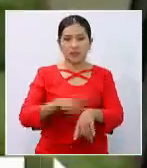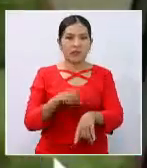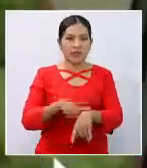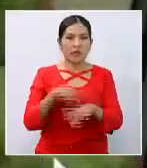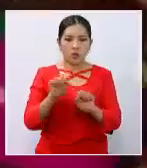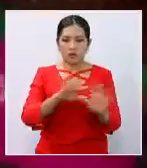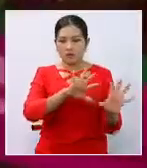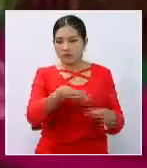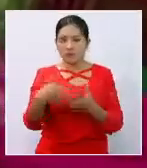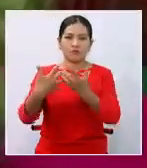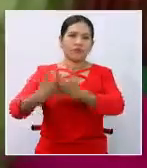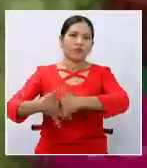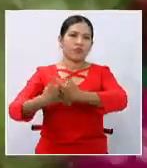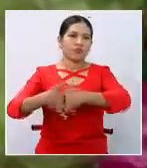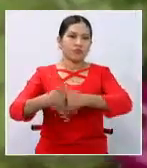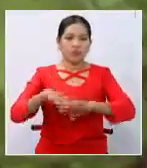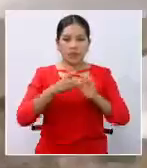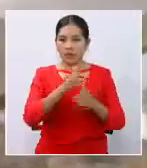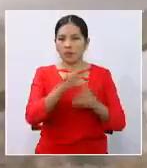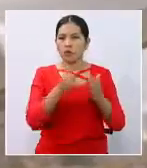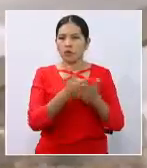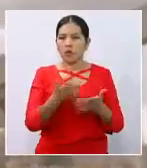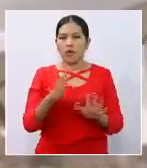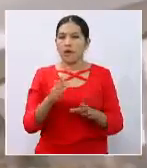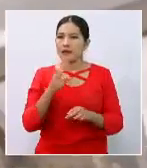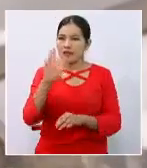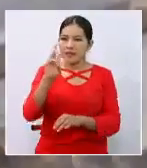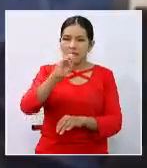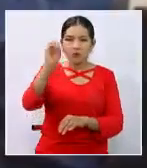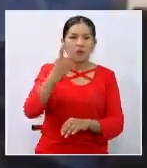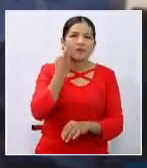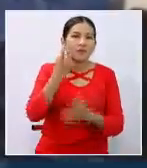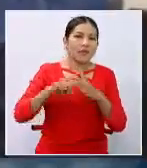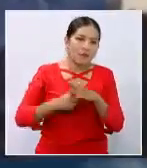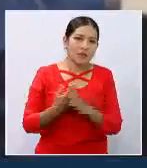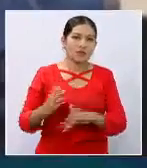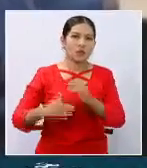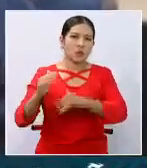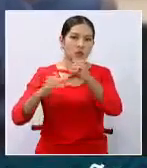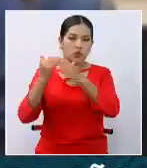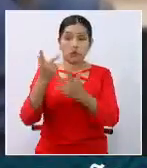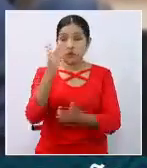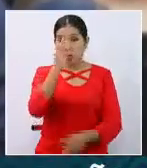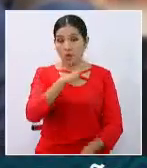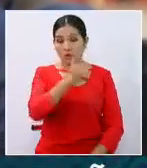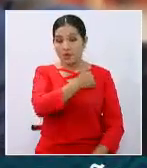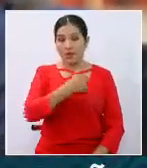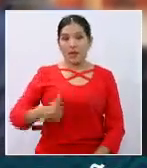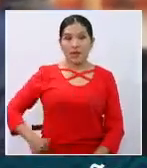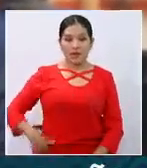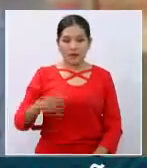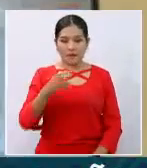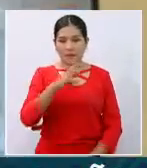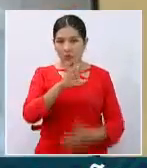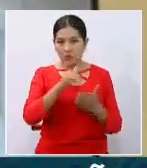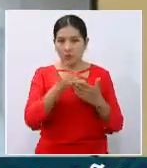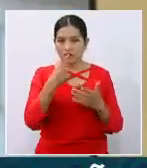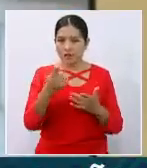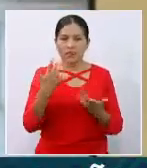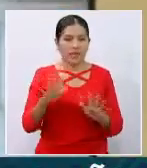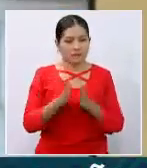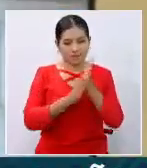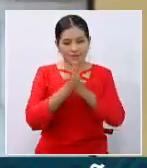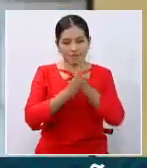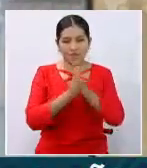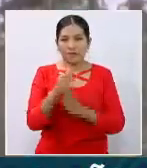la planta procesadora de chirimo ya tiene un avance de un 6%, el alcalde del municipio presto Jaime Roque dijo que es una de las